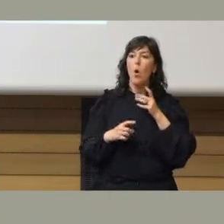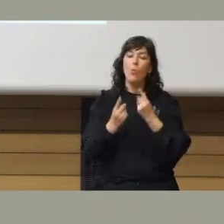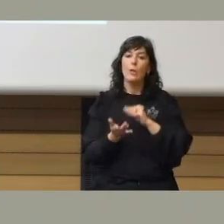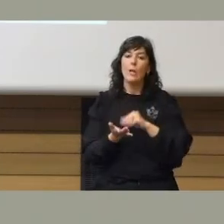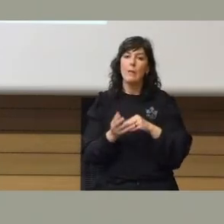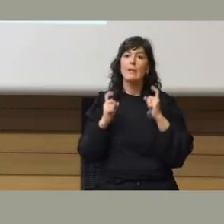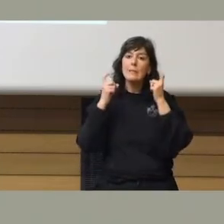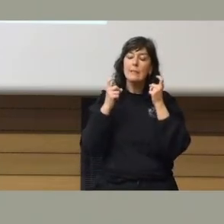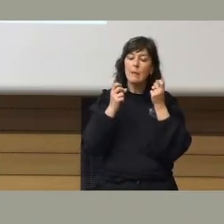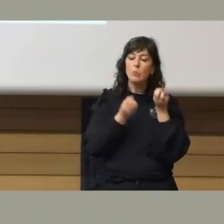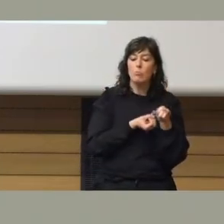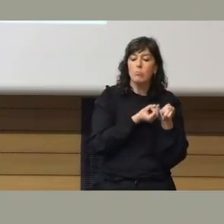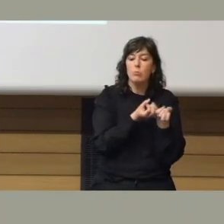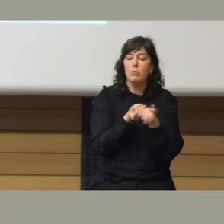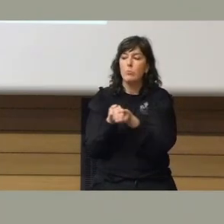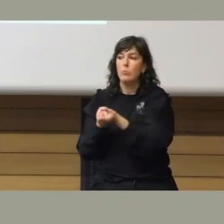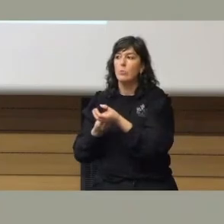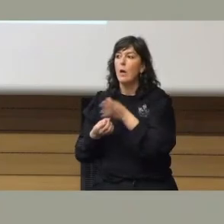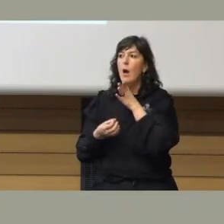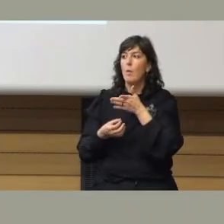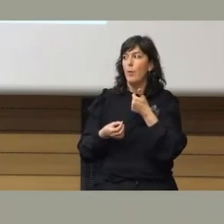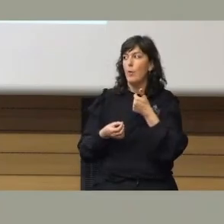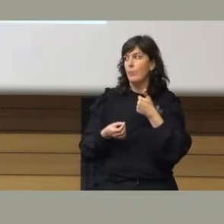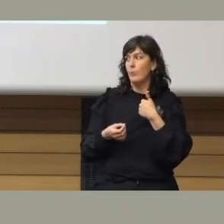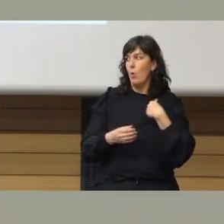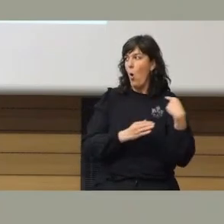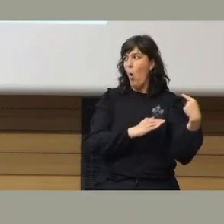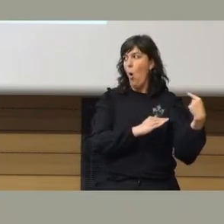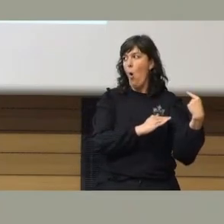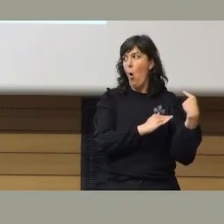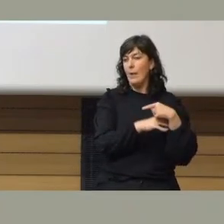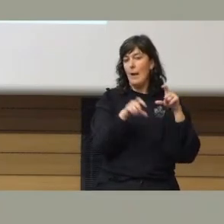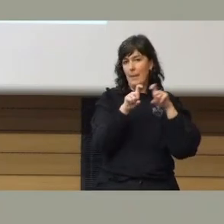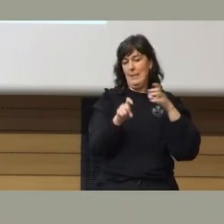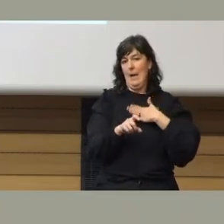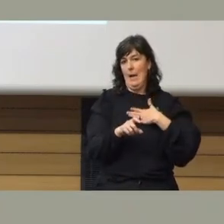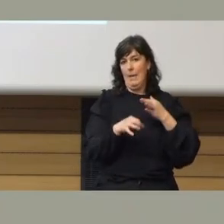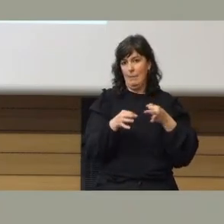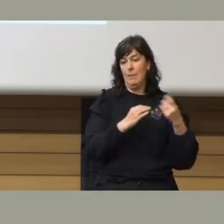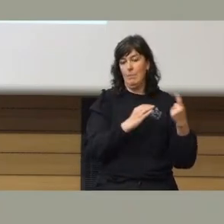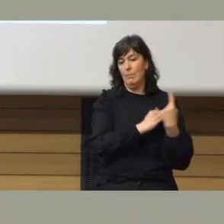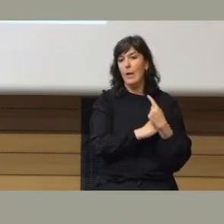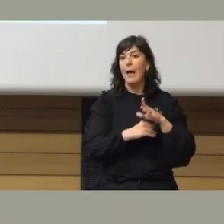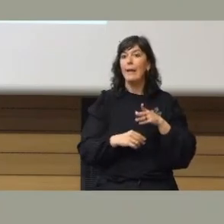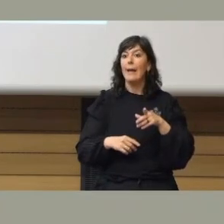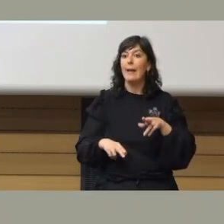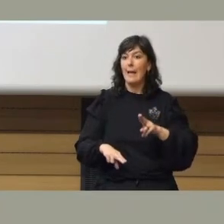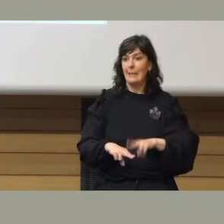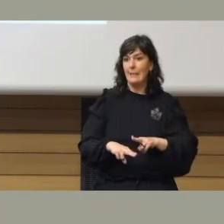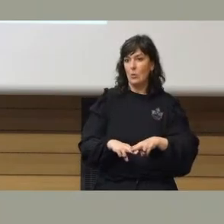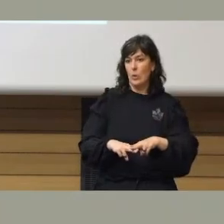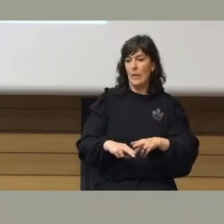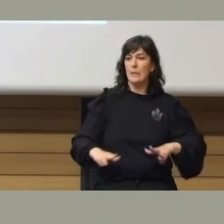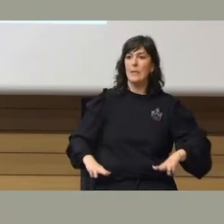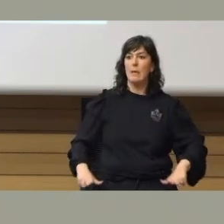introducción? Esto también siempre me obliga a los de la empresa a decirlo, que en las discotecas de Ibiza puede haber 10.000 personas. Si hay